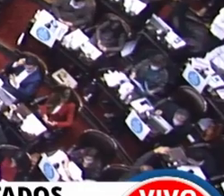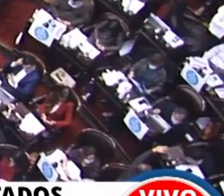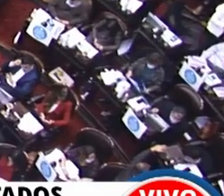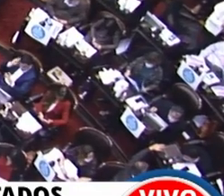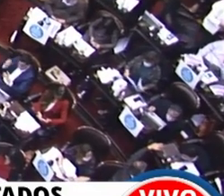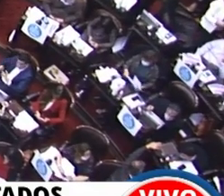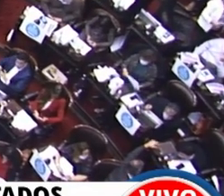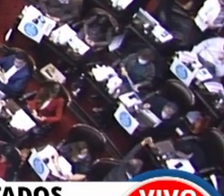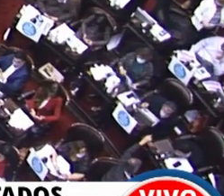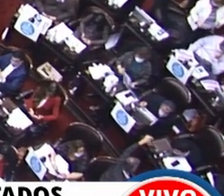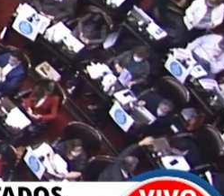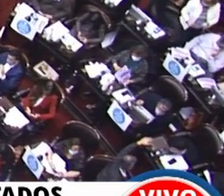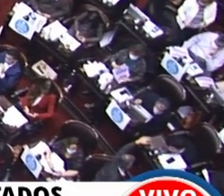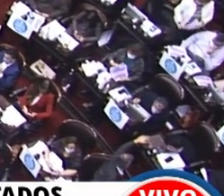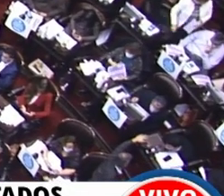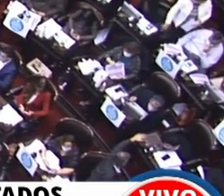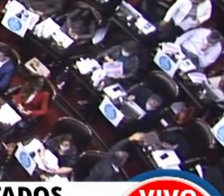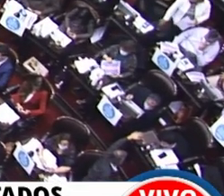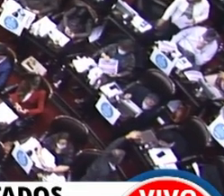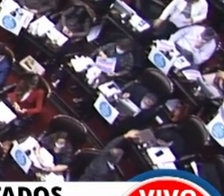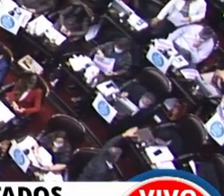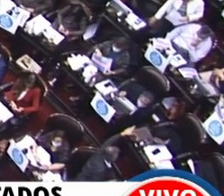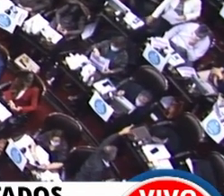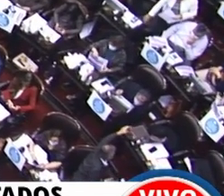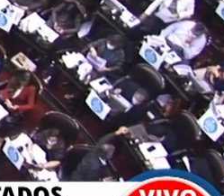no sé si no fue la mejor votación de todas